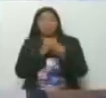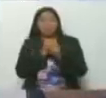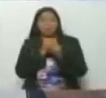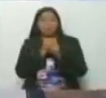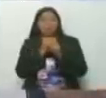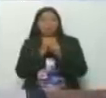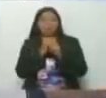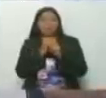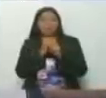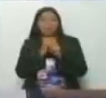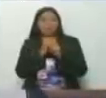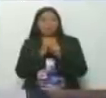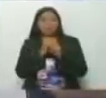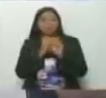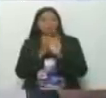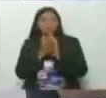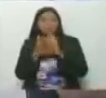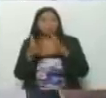expresión